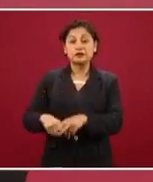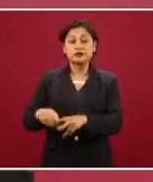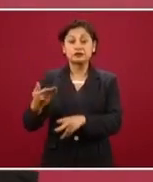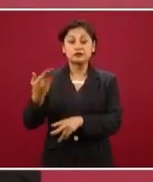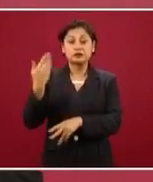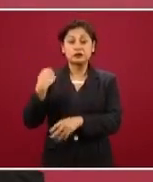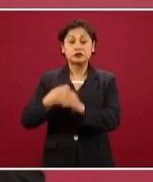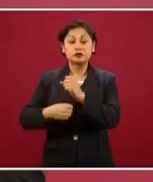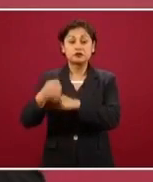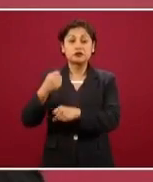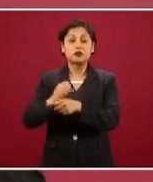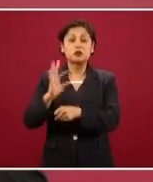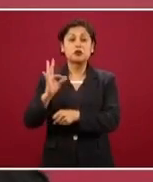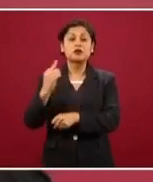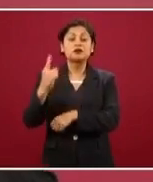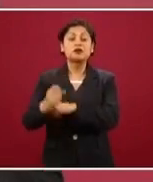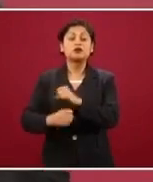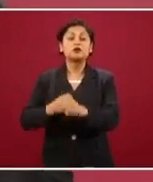¿Por qué